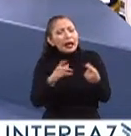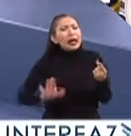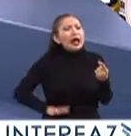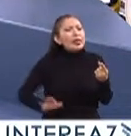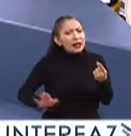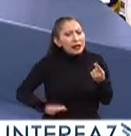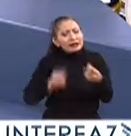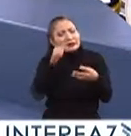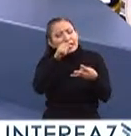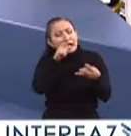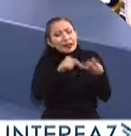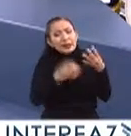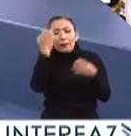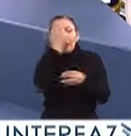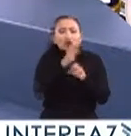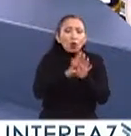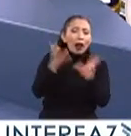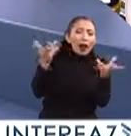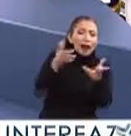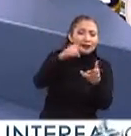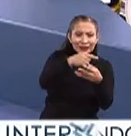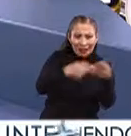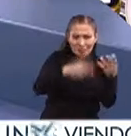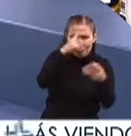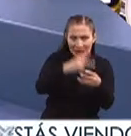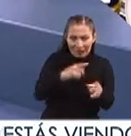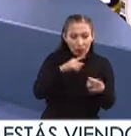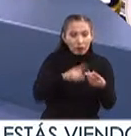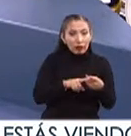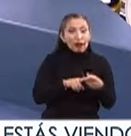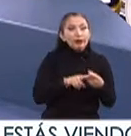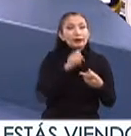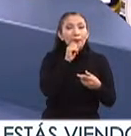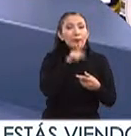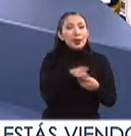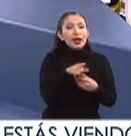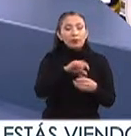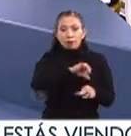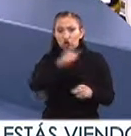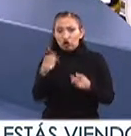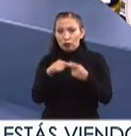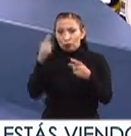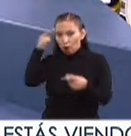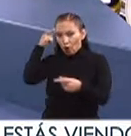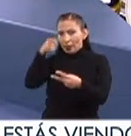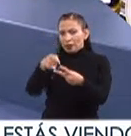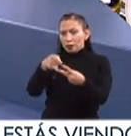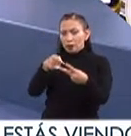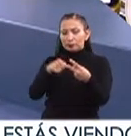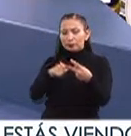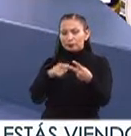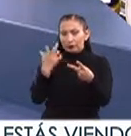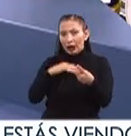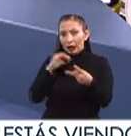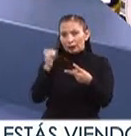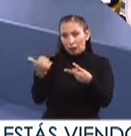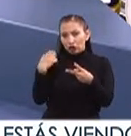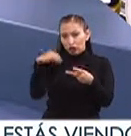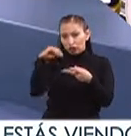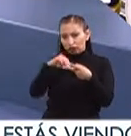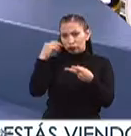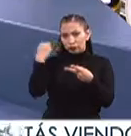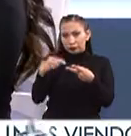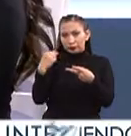cuáles son las evaluaciones educativas que se realizan en el país y también el otro propósito fundamental, de ahí su otro